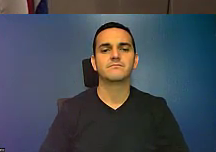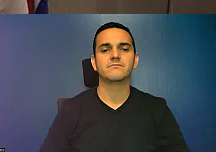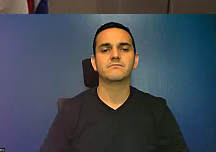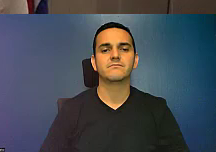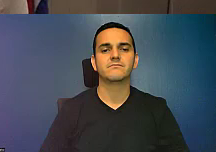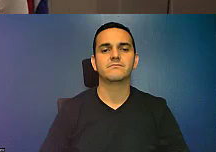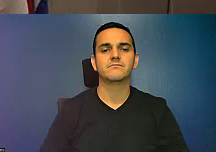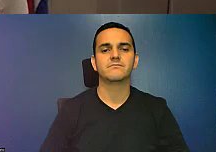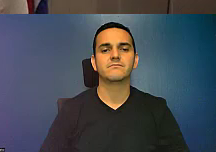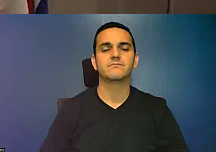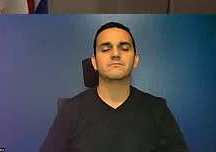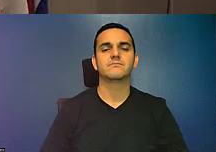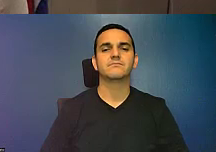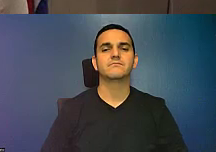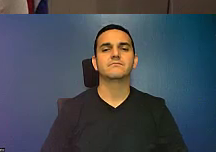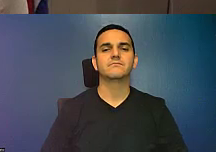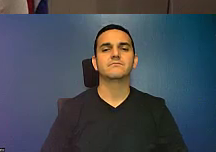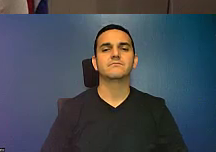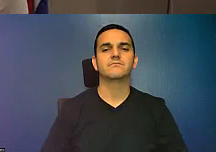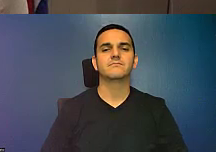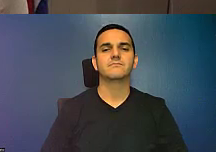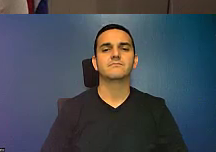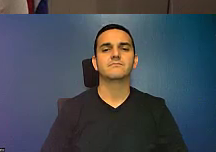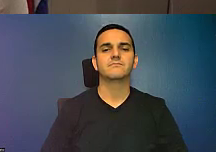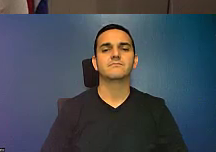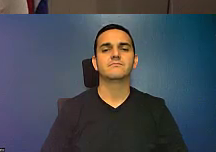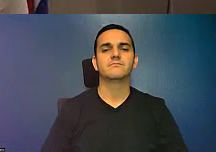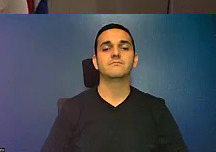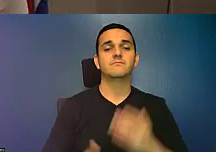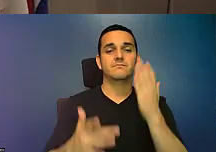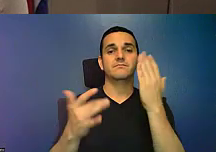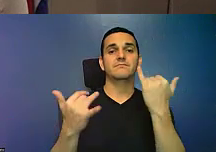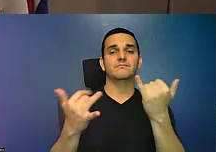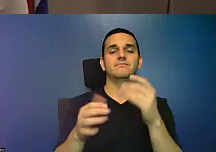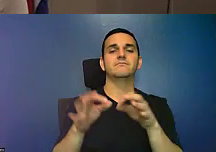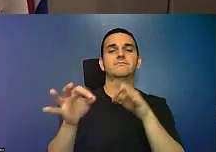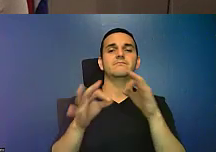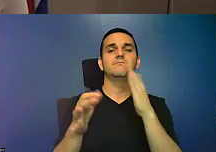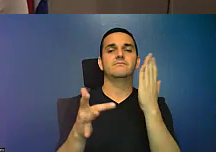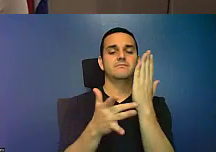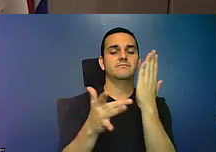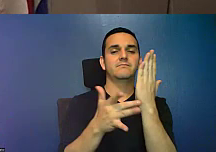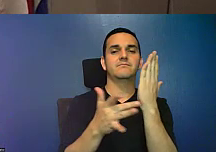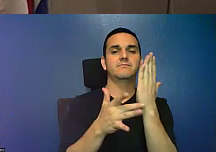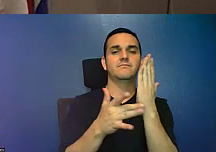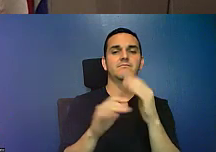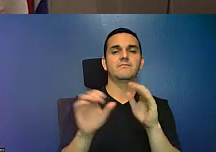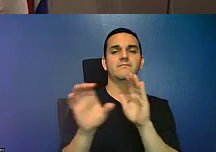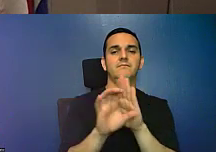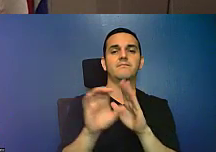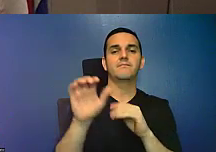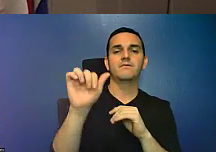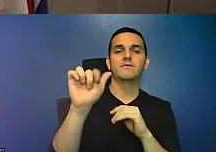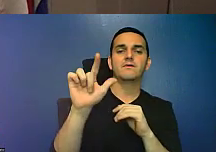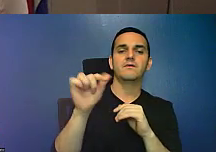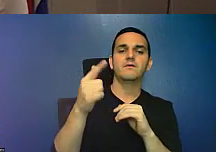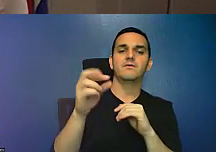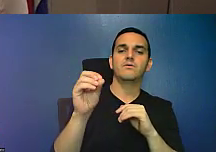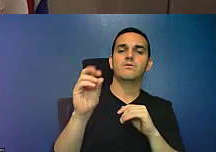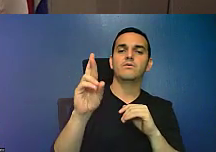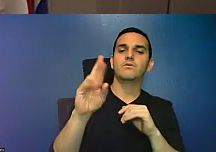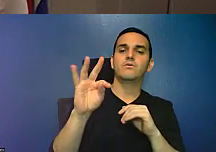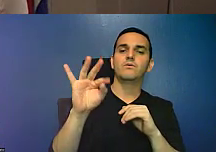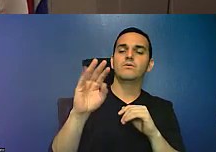Las tecnologías basadas en MEMS, como los llamamos polímeros, son prometedores, son sensores